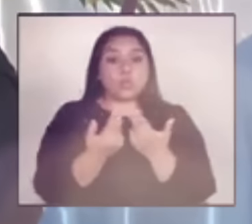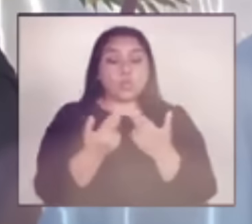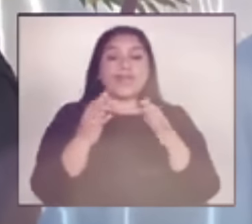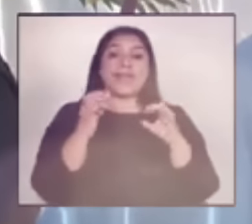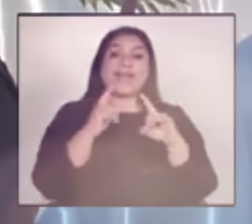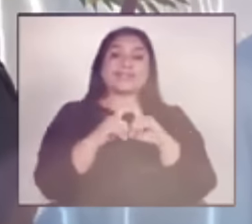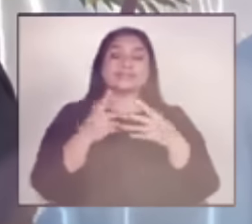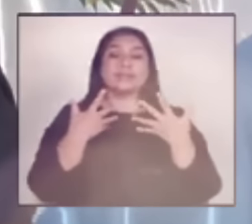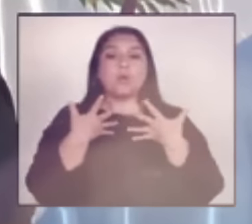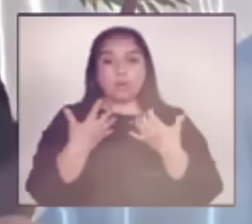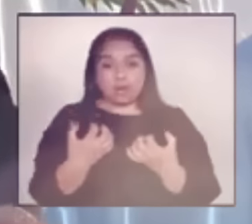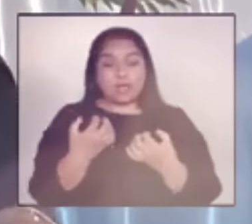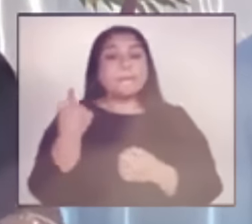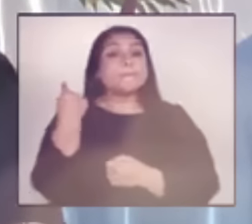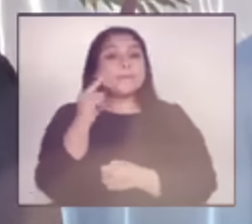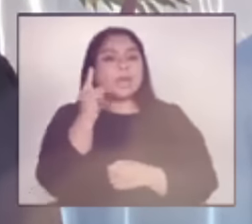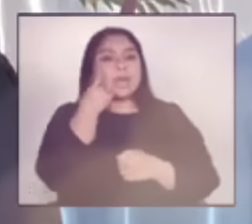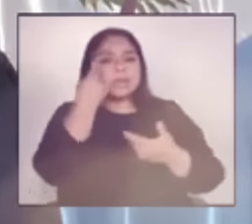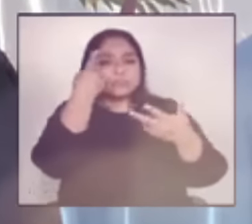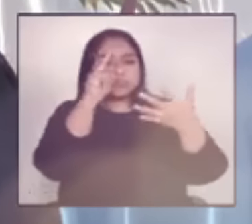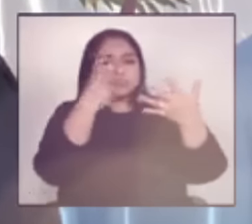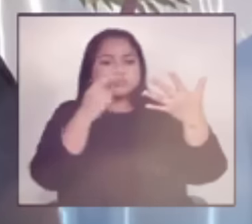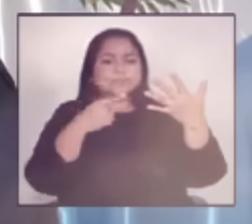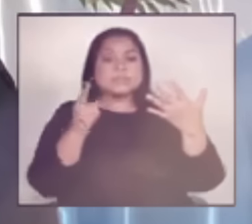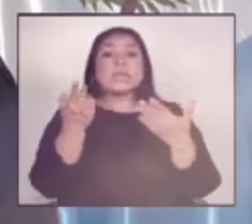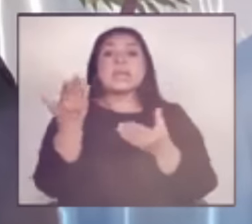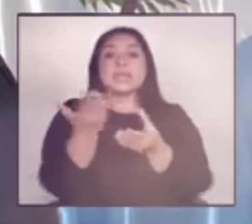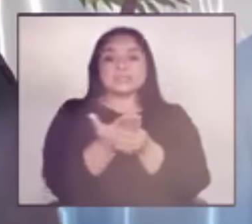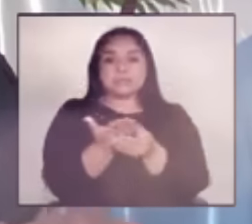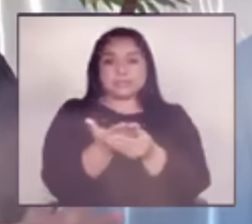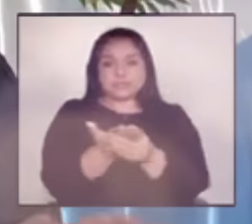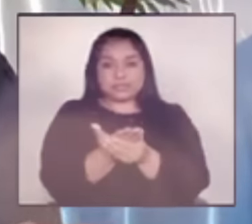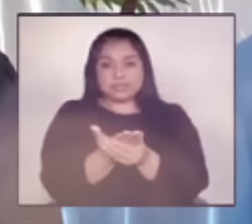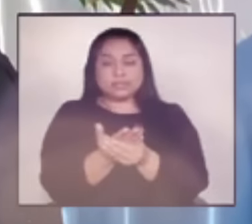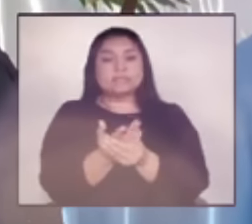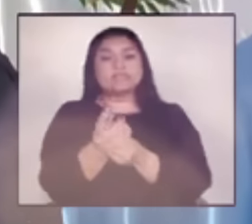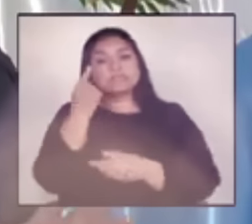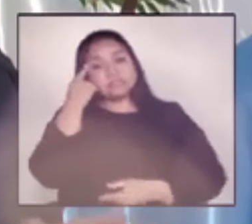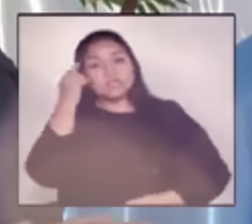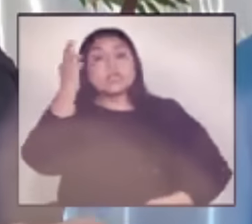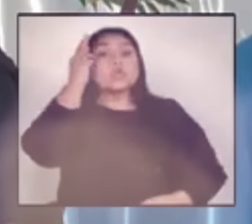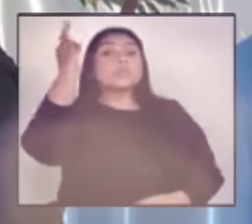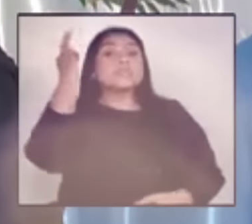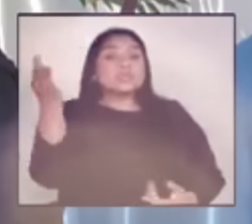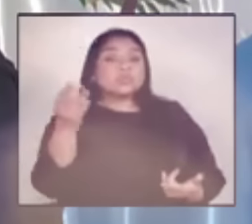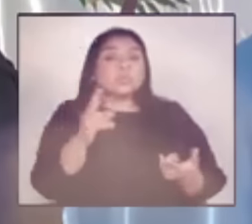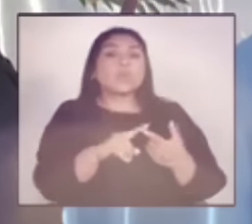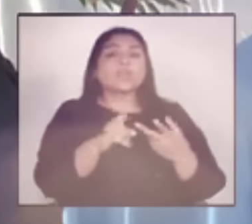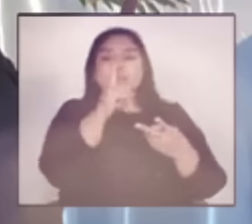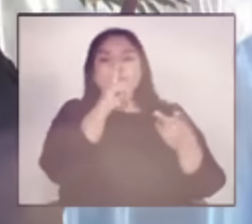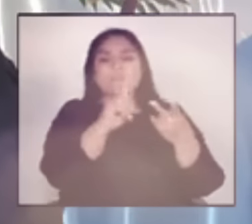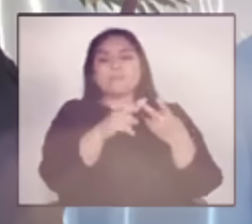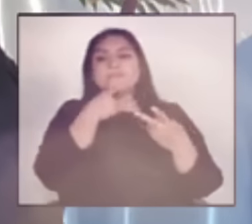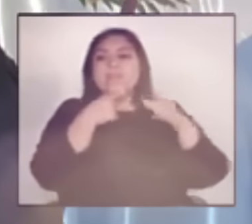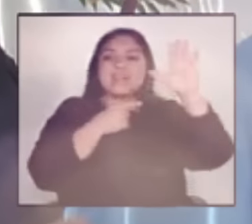extraordinaria para la calificación de expedientes, consideración de la observación y las